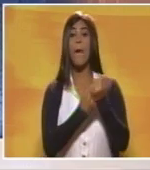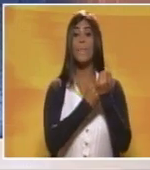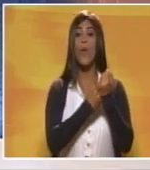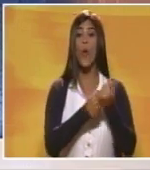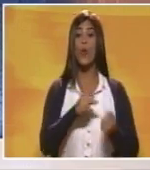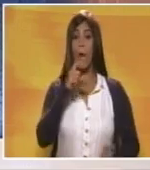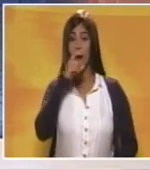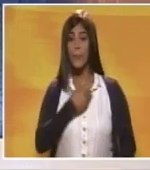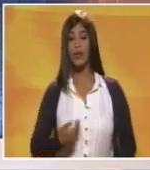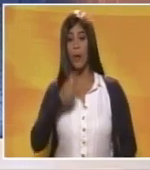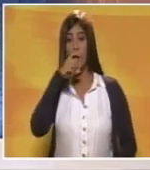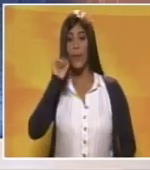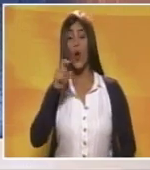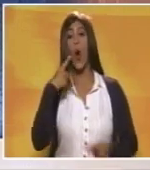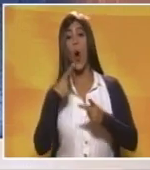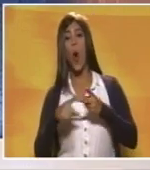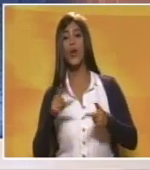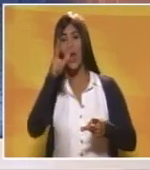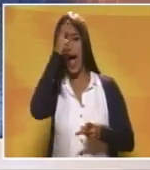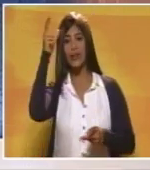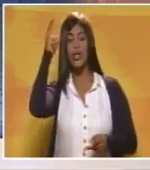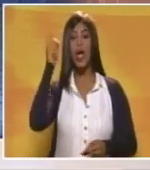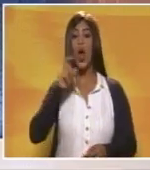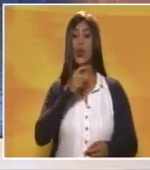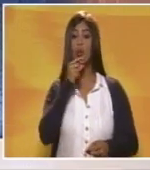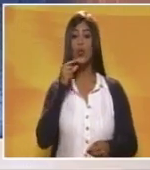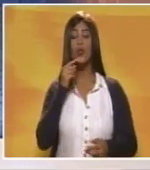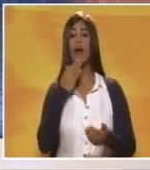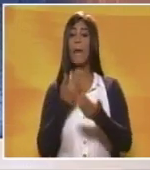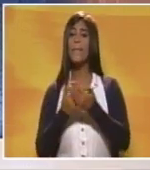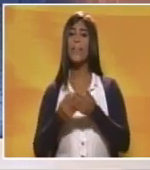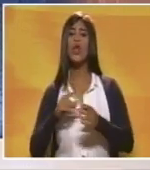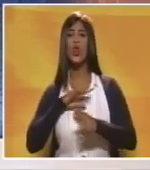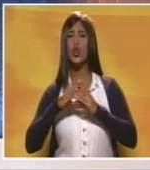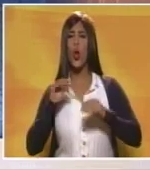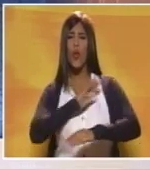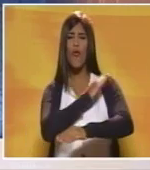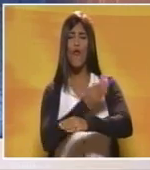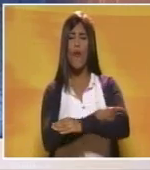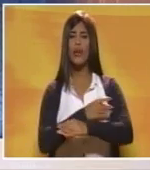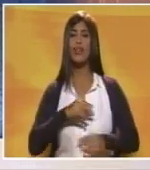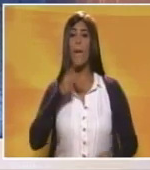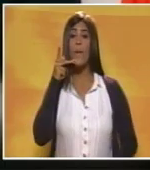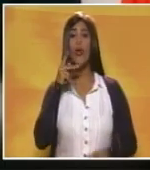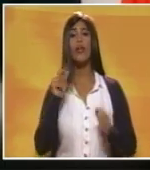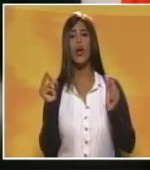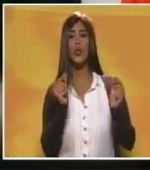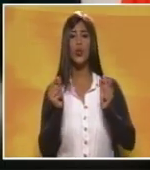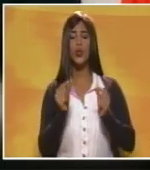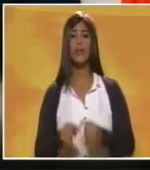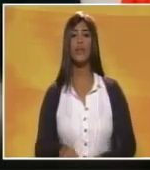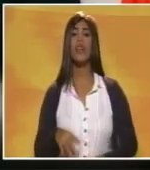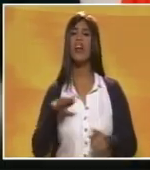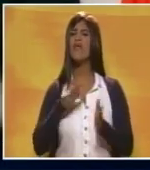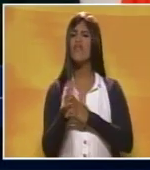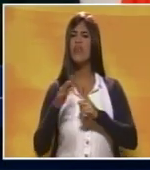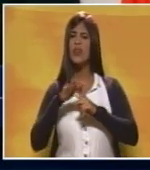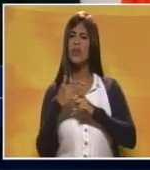Maduro, mientras que el canciller ruso, Sergei Lavrov, pidió a todas las fuerzas políticas que comiencen un diálogo. Sobre